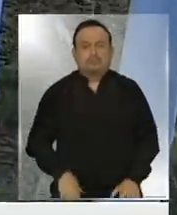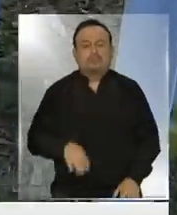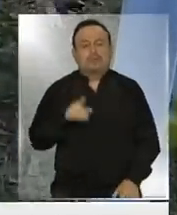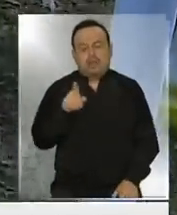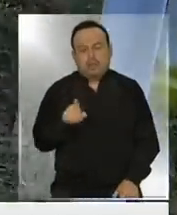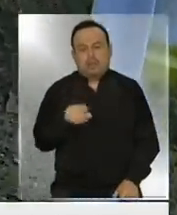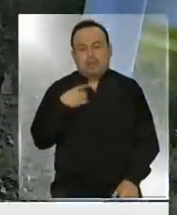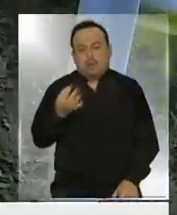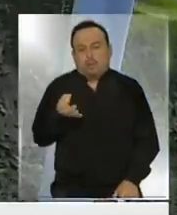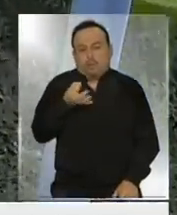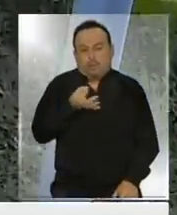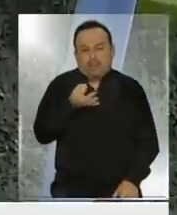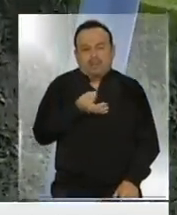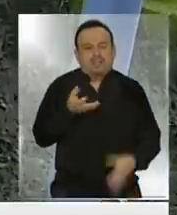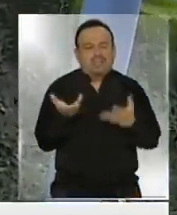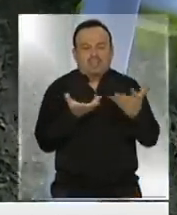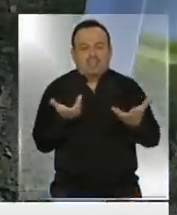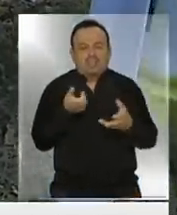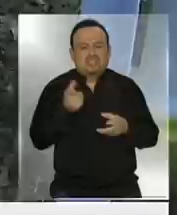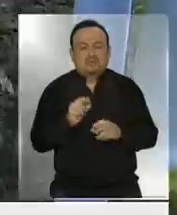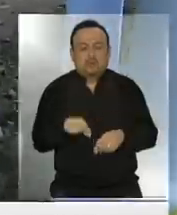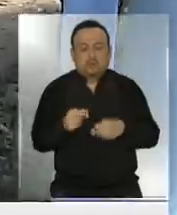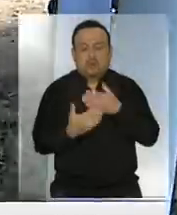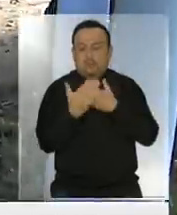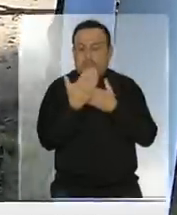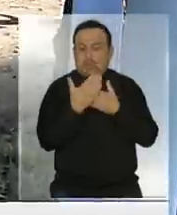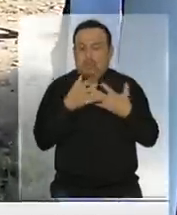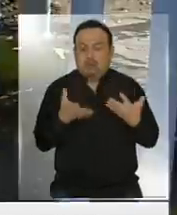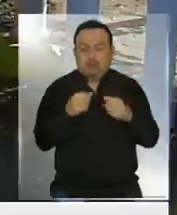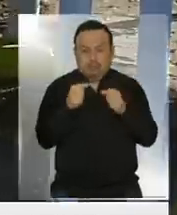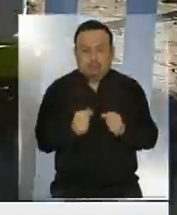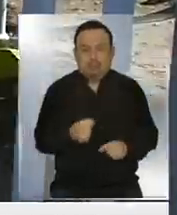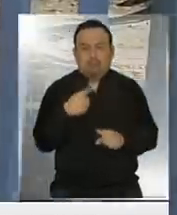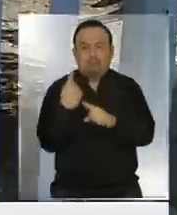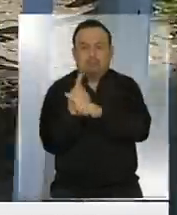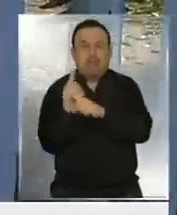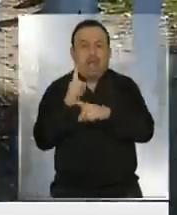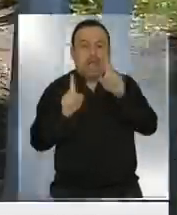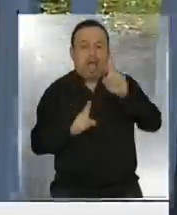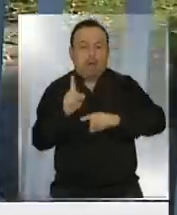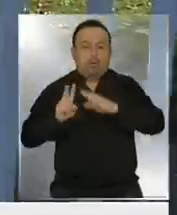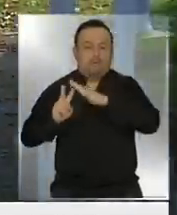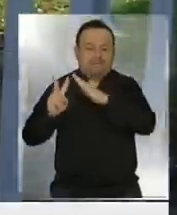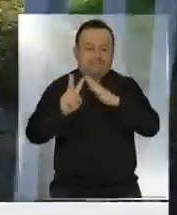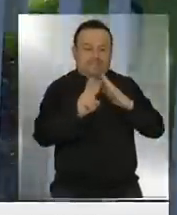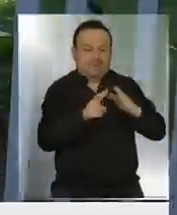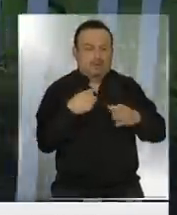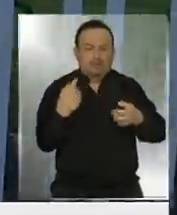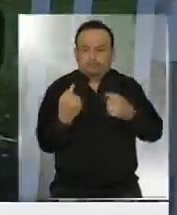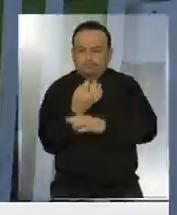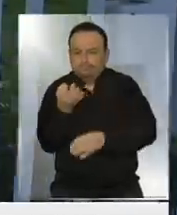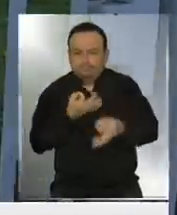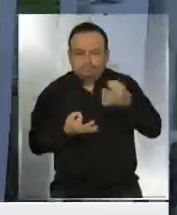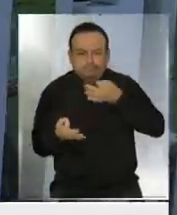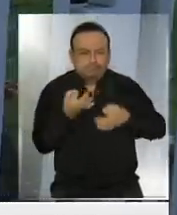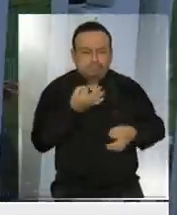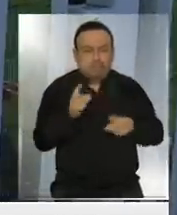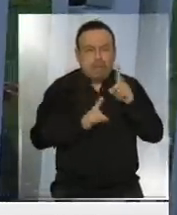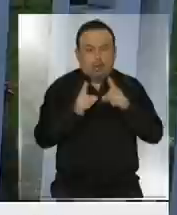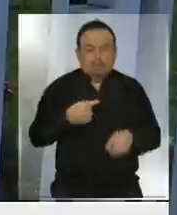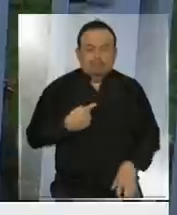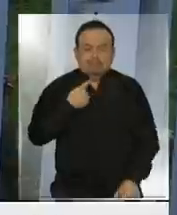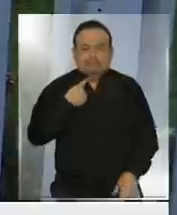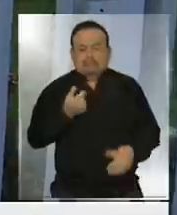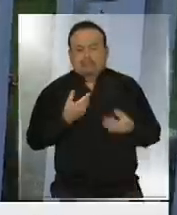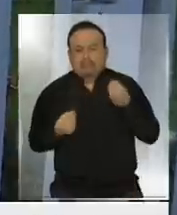declaraciones y luego les sigo contando más o menos qué ocurrió durante esta mañana que tuvimos también la posibilidad de hablar con algunos de los vecinos y de las personas que se encuentran mayormente afectadas por